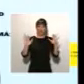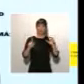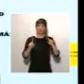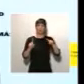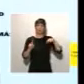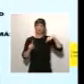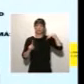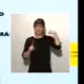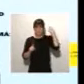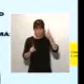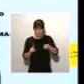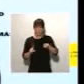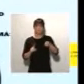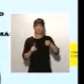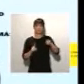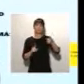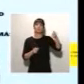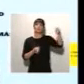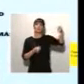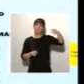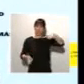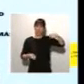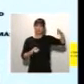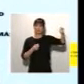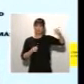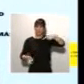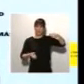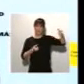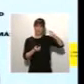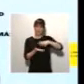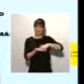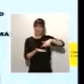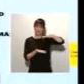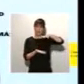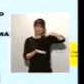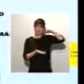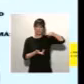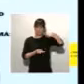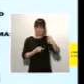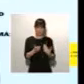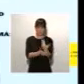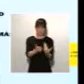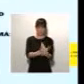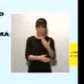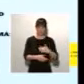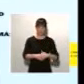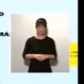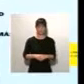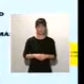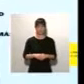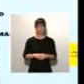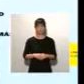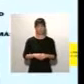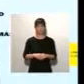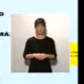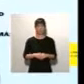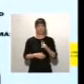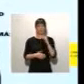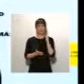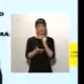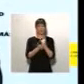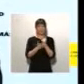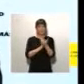llegando a lo largo de los próximos días. Las pruebas rápidas se harán en diversas